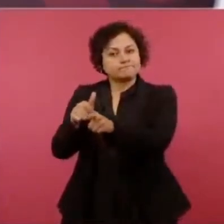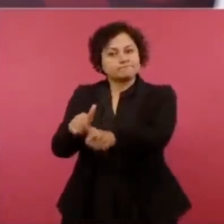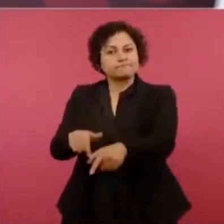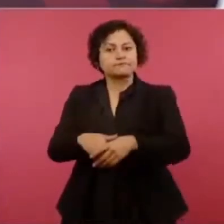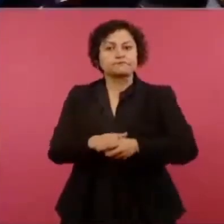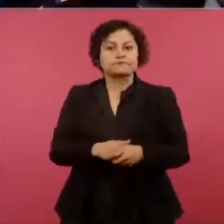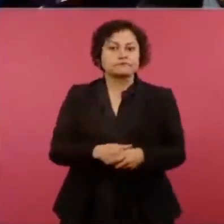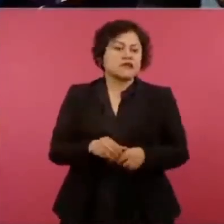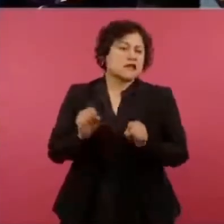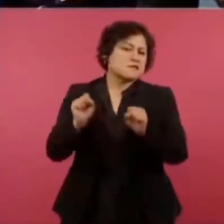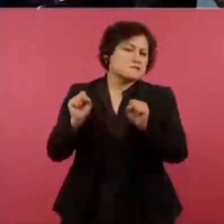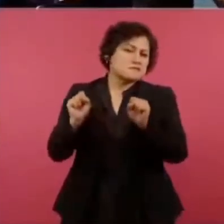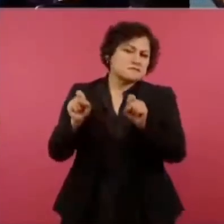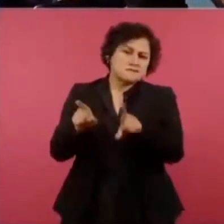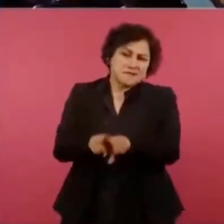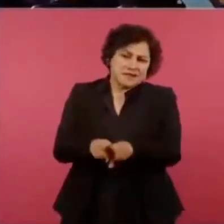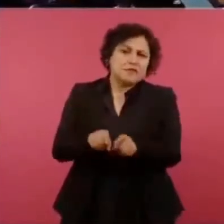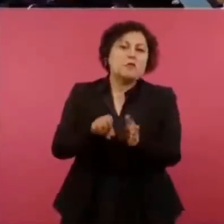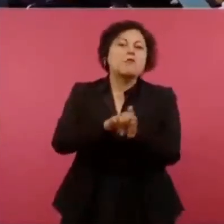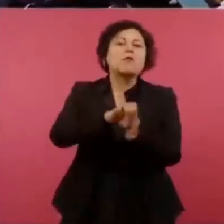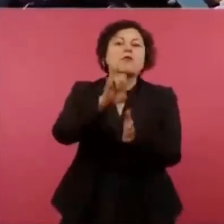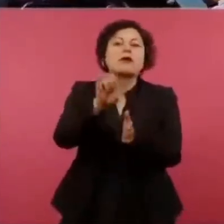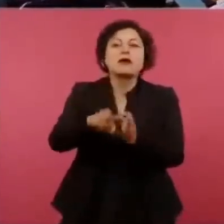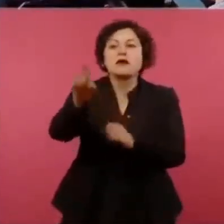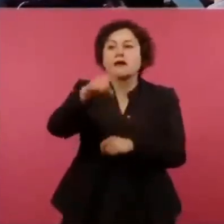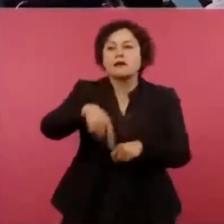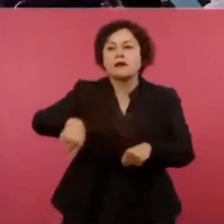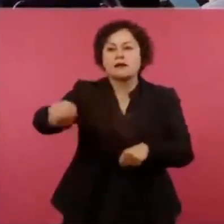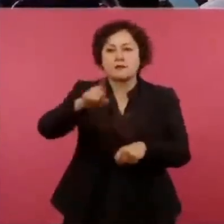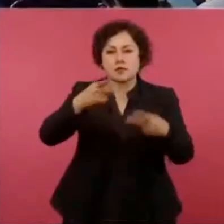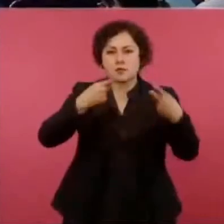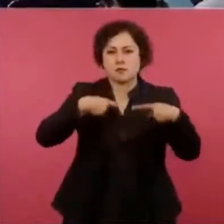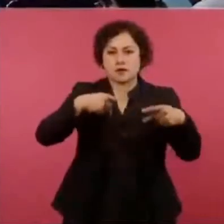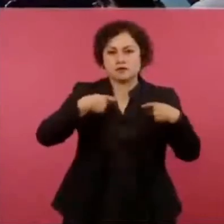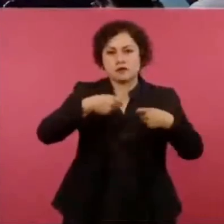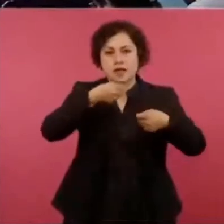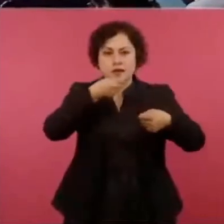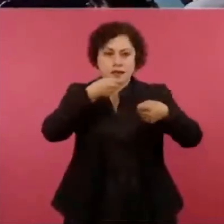Los mismos conductores de radio, ¿no?